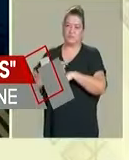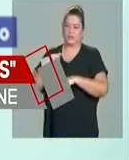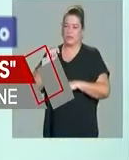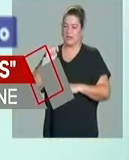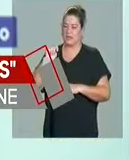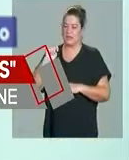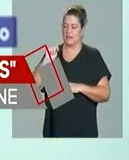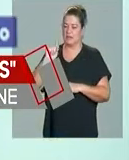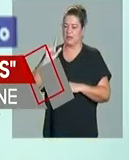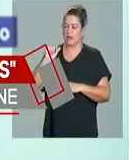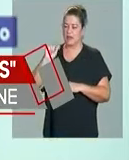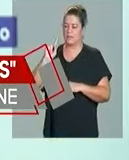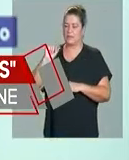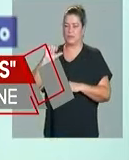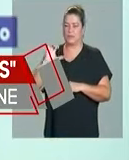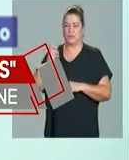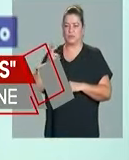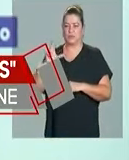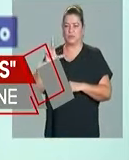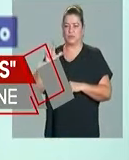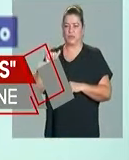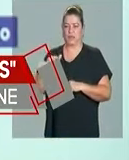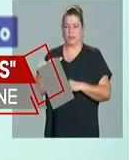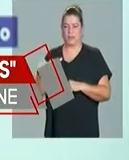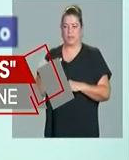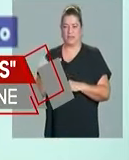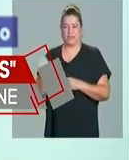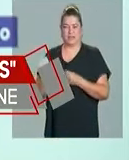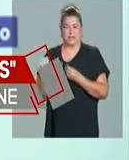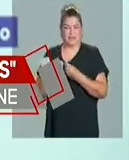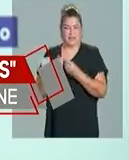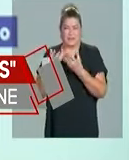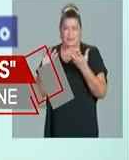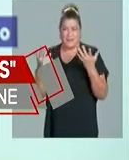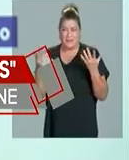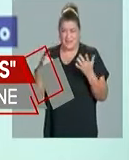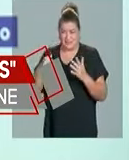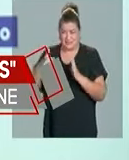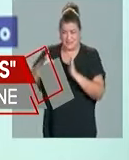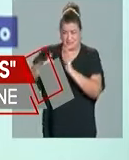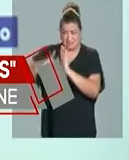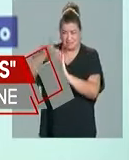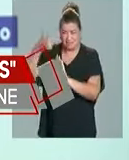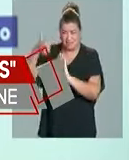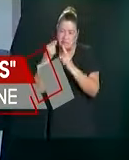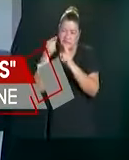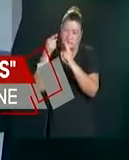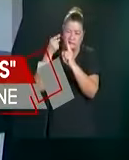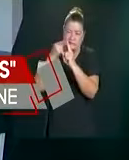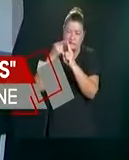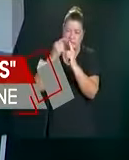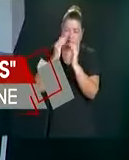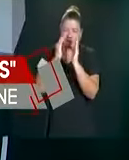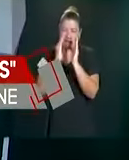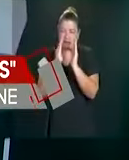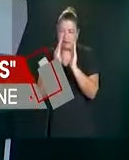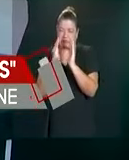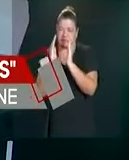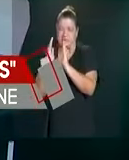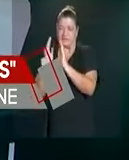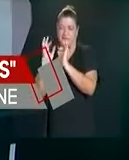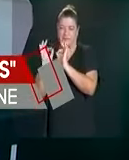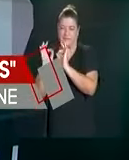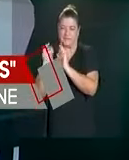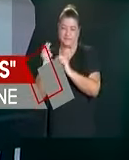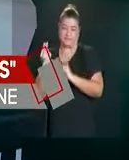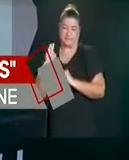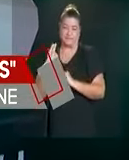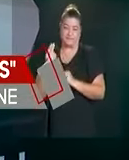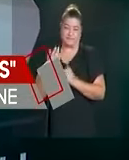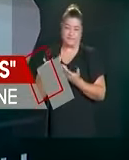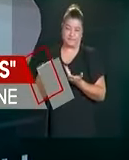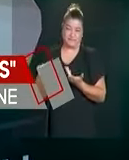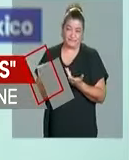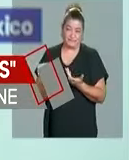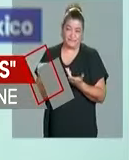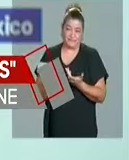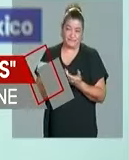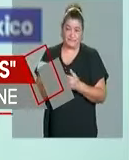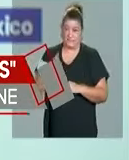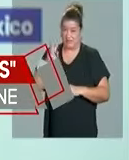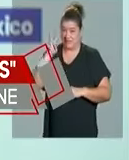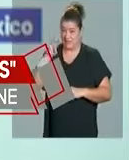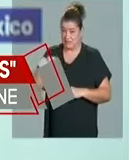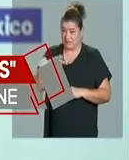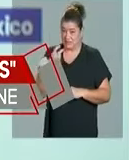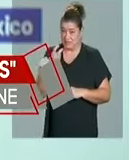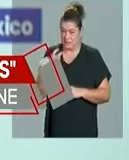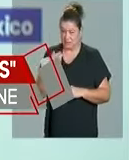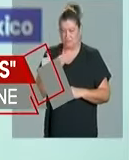mañana, porque ahí se hace ya el balance sobre si fueron correctas todas las cuestiones técnicas